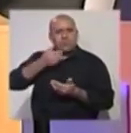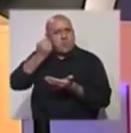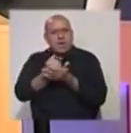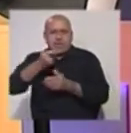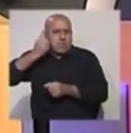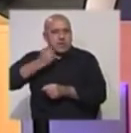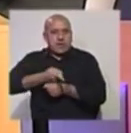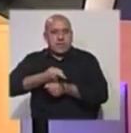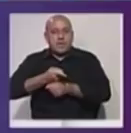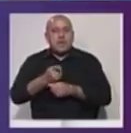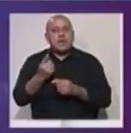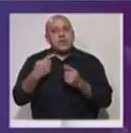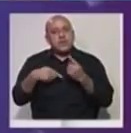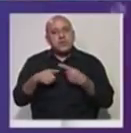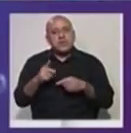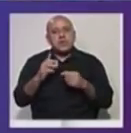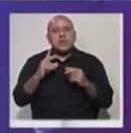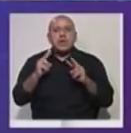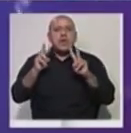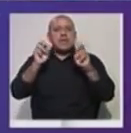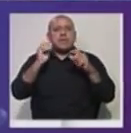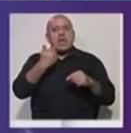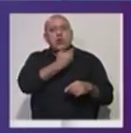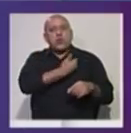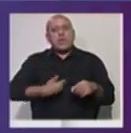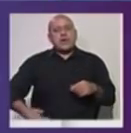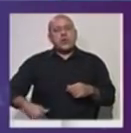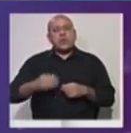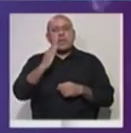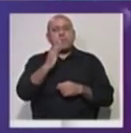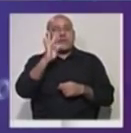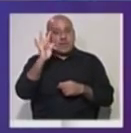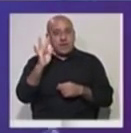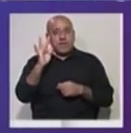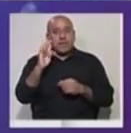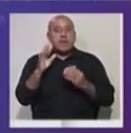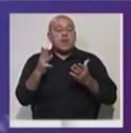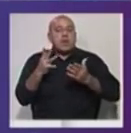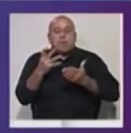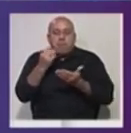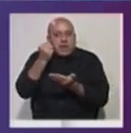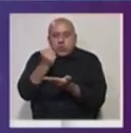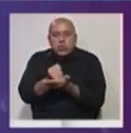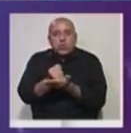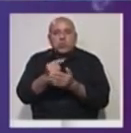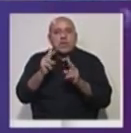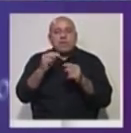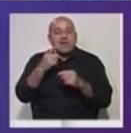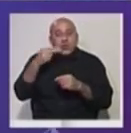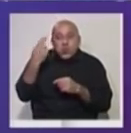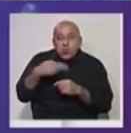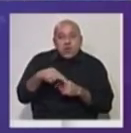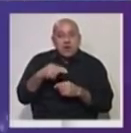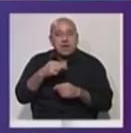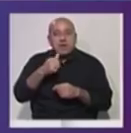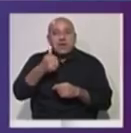señalada. La irrupción en el gobierno del Partido de los Trabajadores marcó, sin lugar a dudas, un hito muy especial para